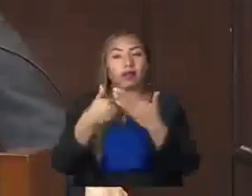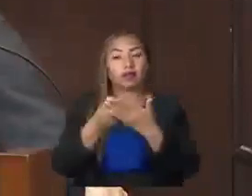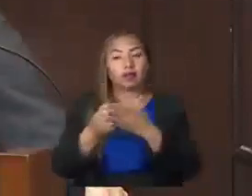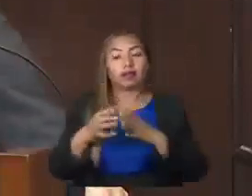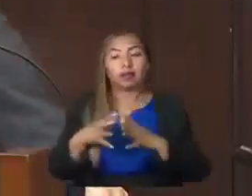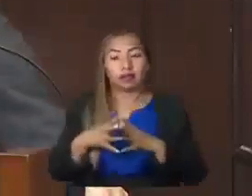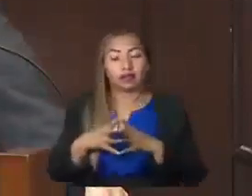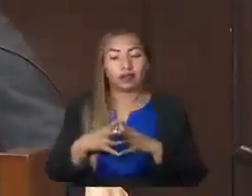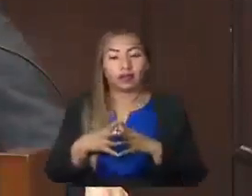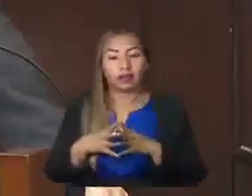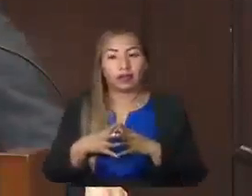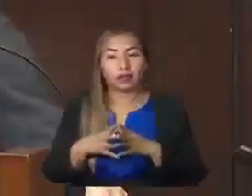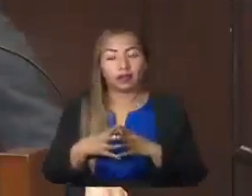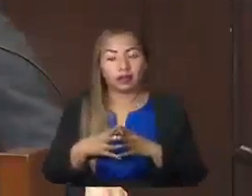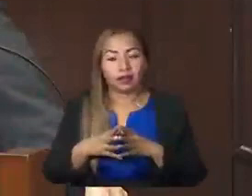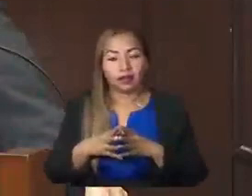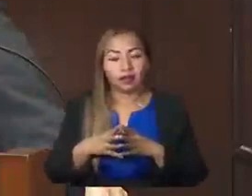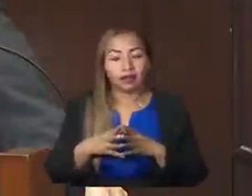Segunda pregunta.